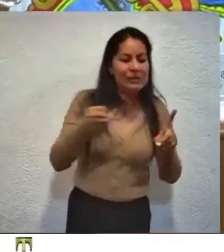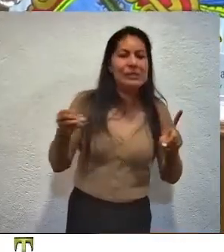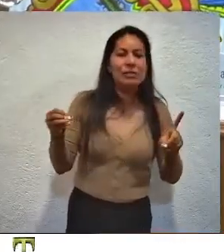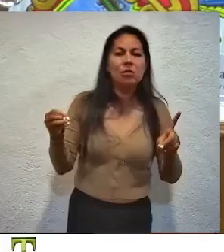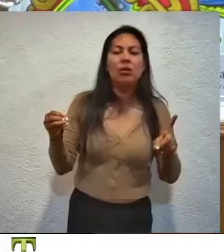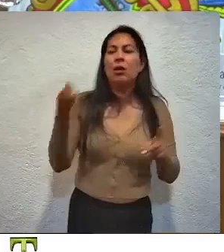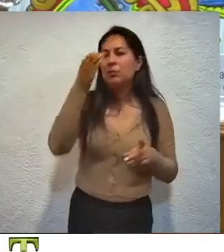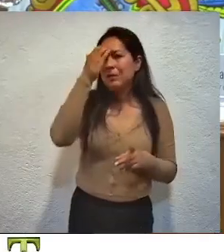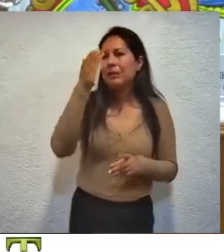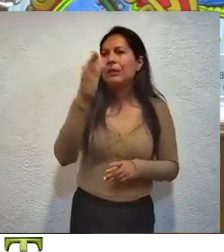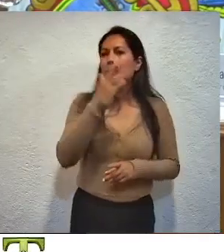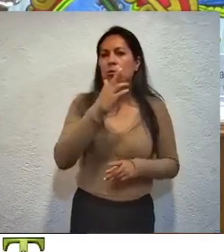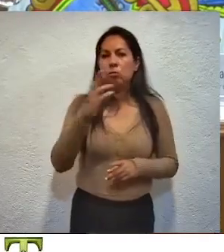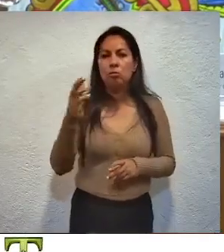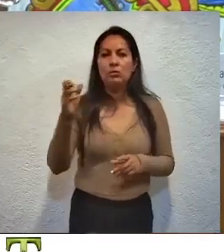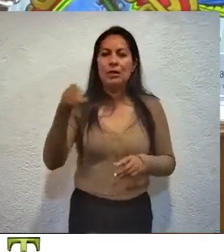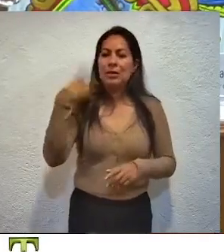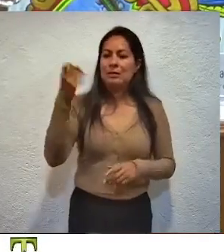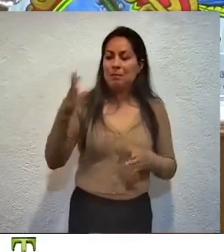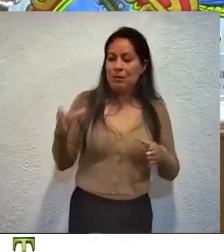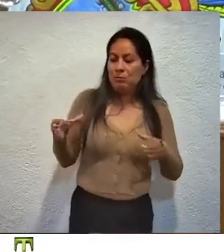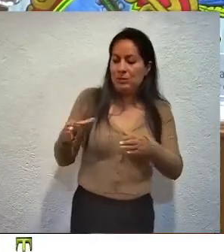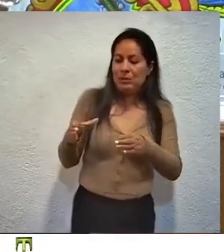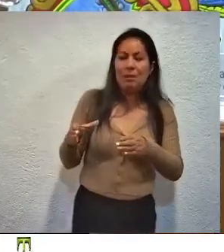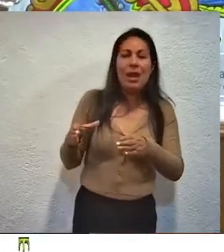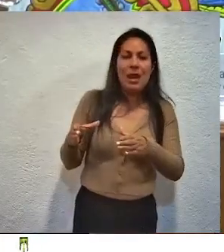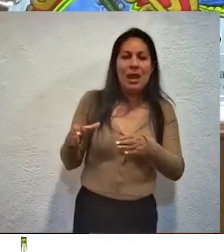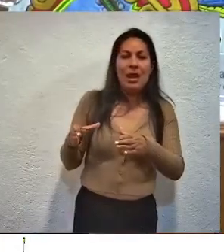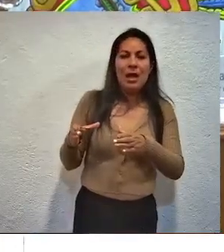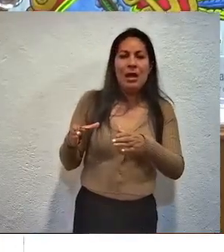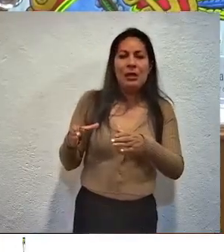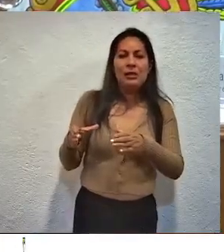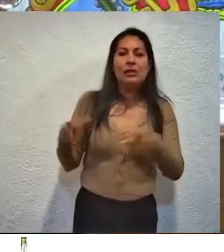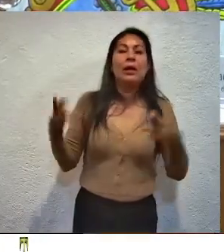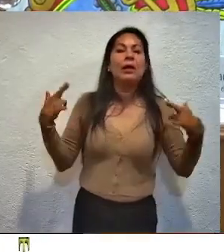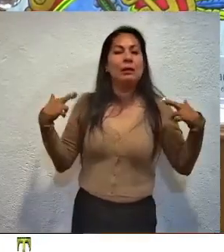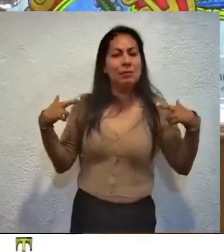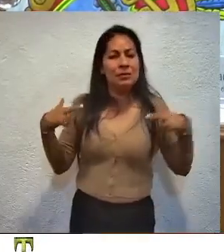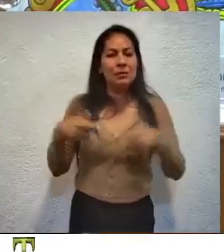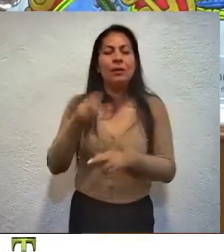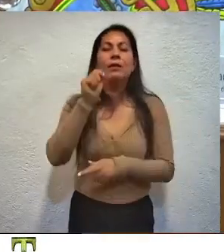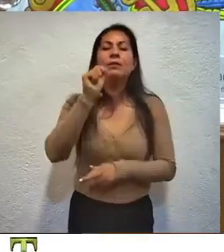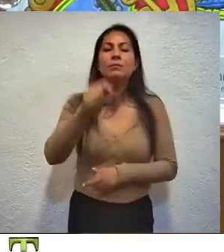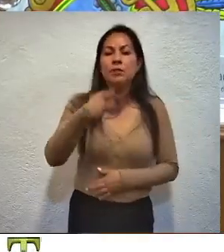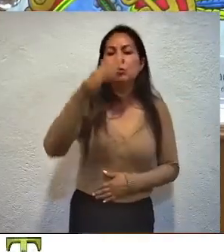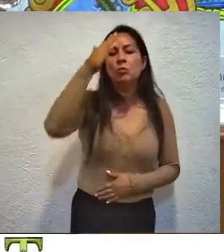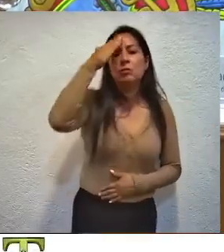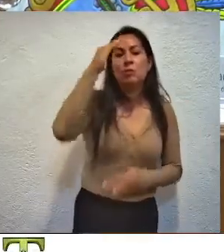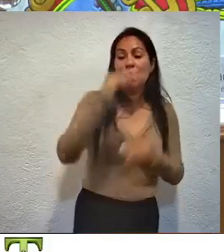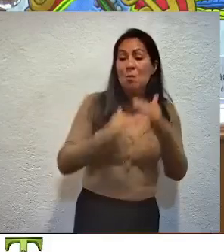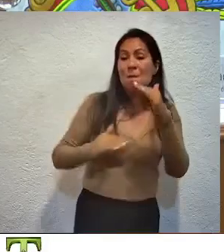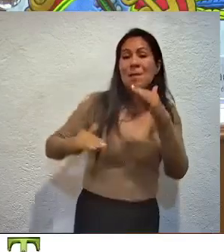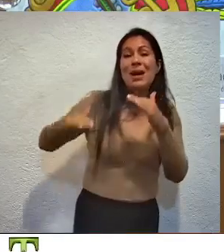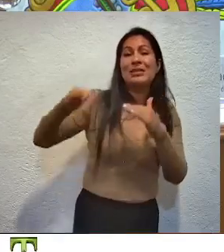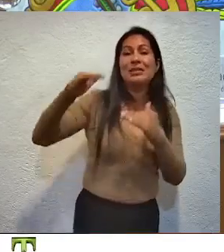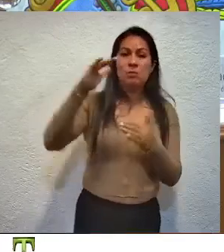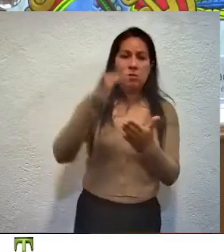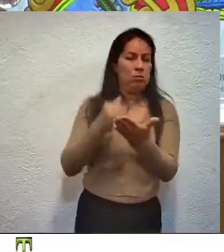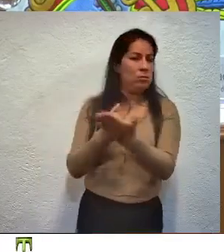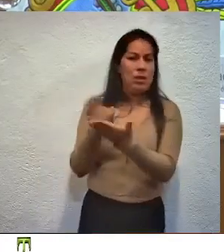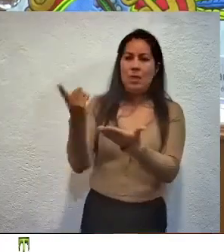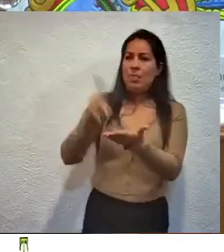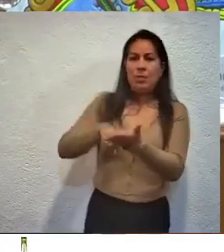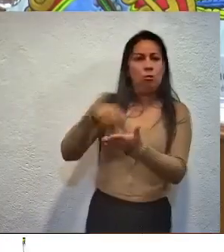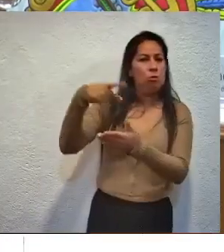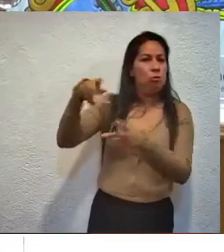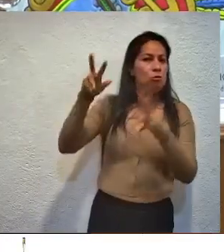se reconoce a la Asamblea Municipal Comunitaria de Representantes y Autoridades como máximo órgano de decisión dentro de su